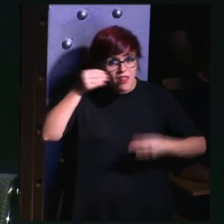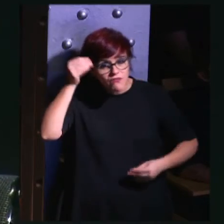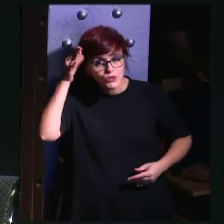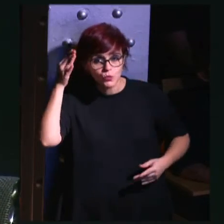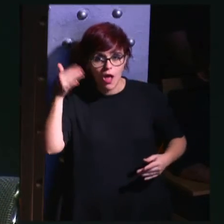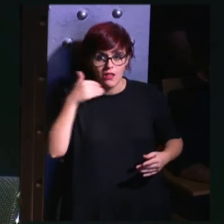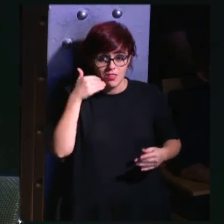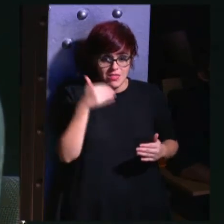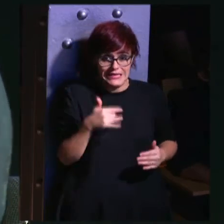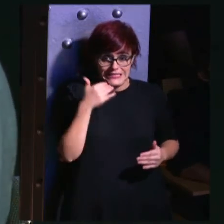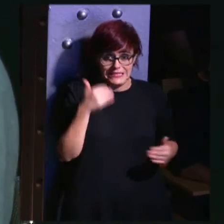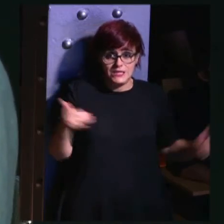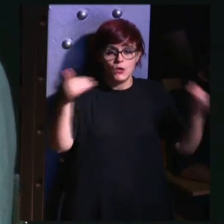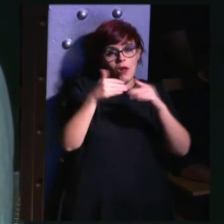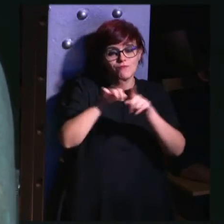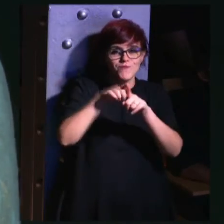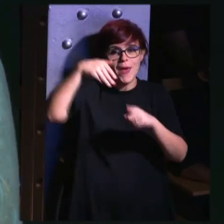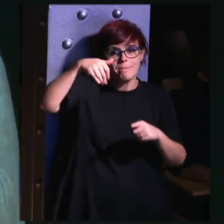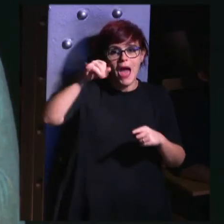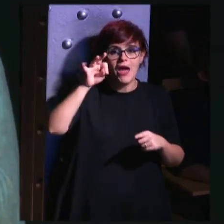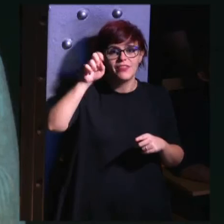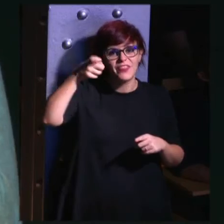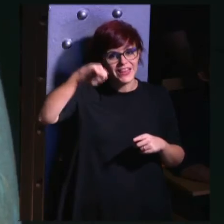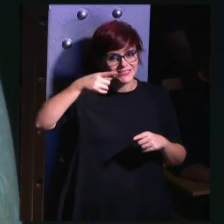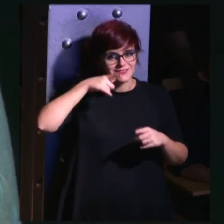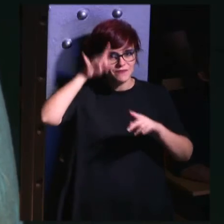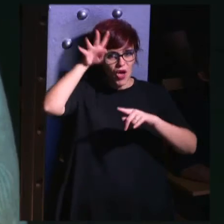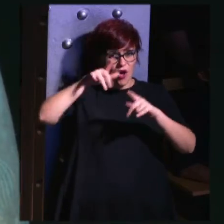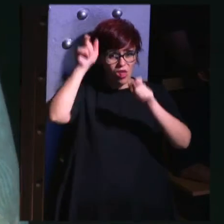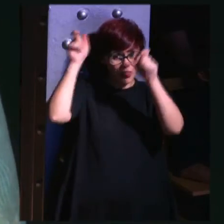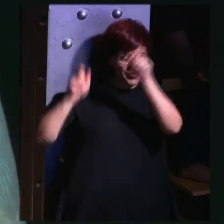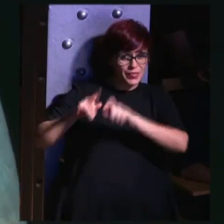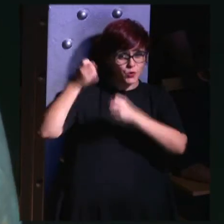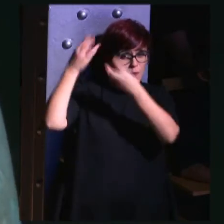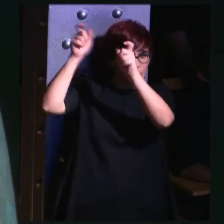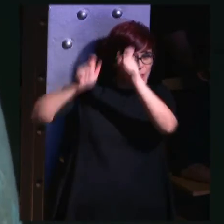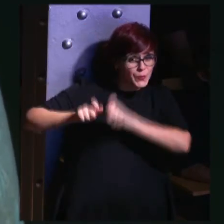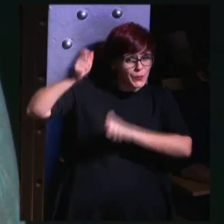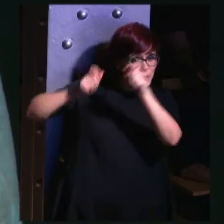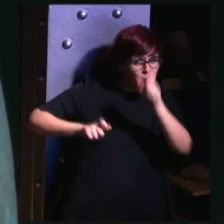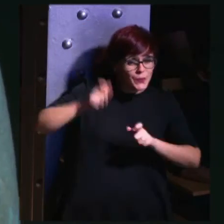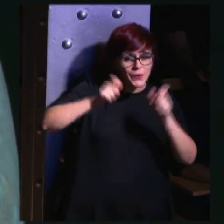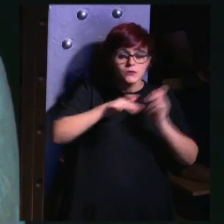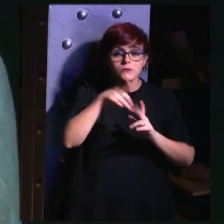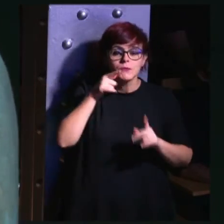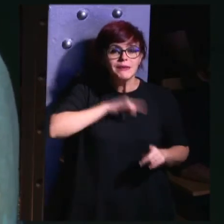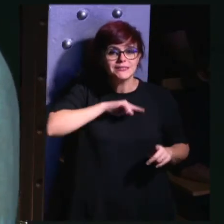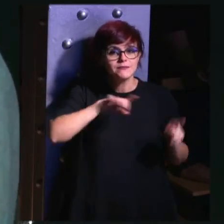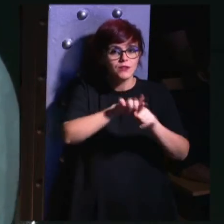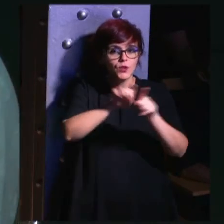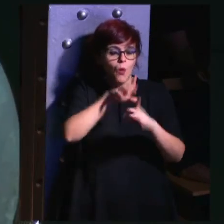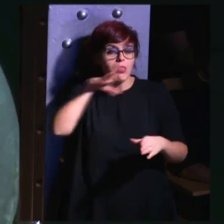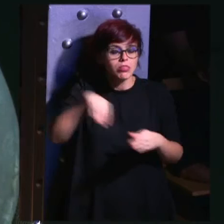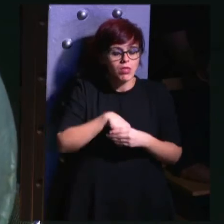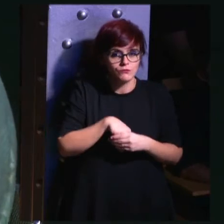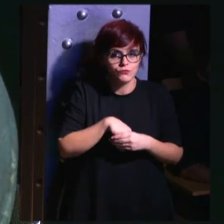inicio de Matrix. Esperemos que un Matrix más amable, donde podamos nosotros diseñar la experiencia, ser conscientes de que estamos dentro, pero poder vivir